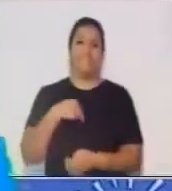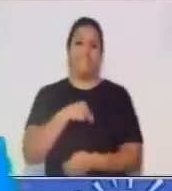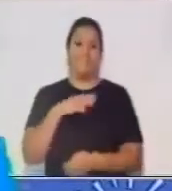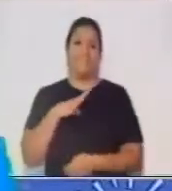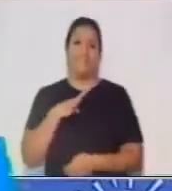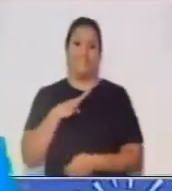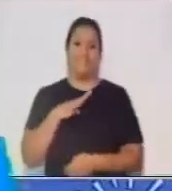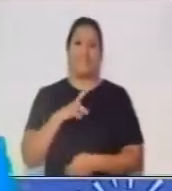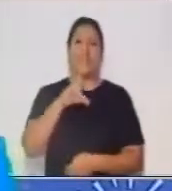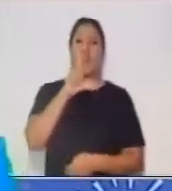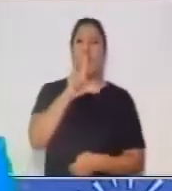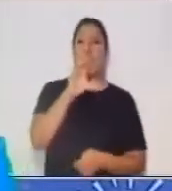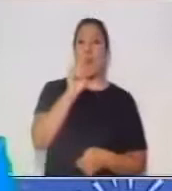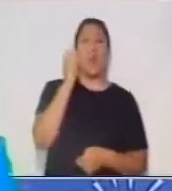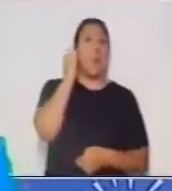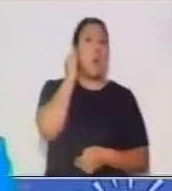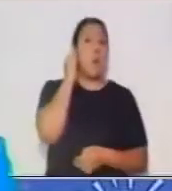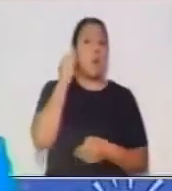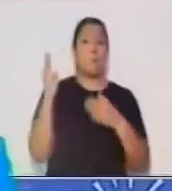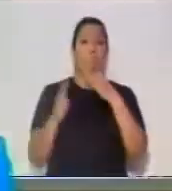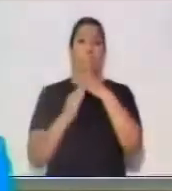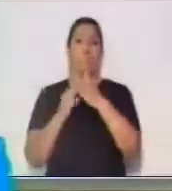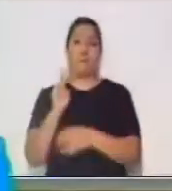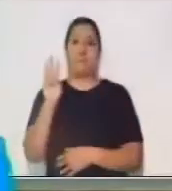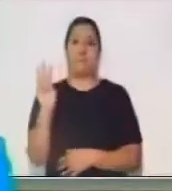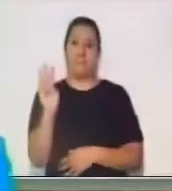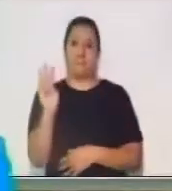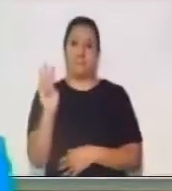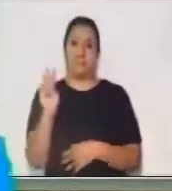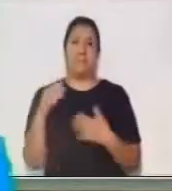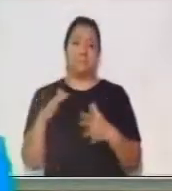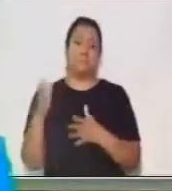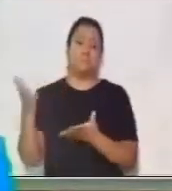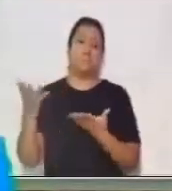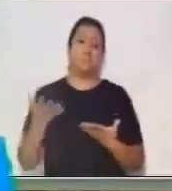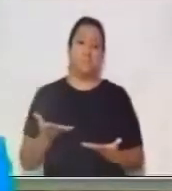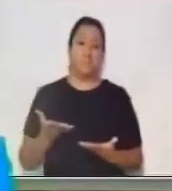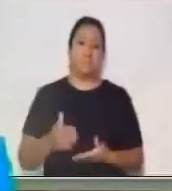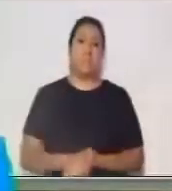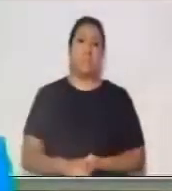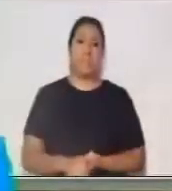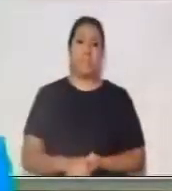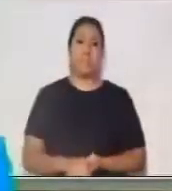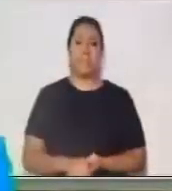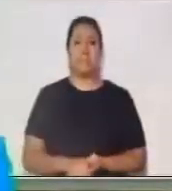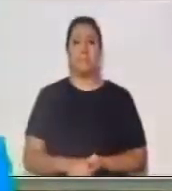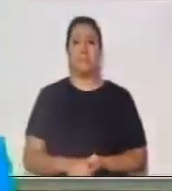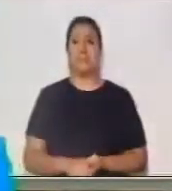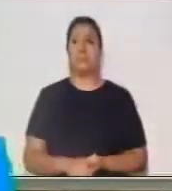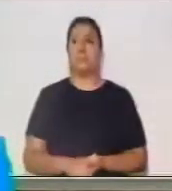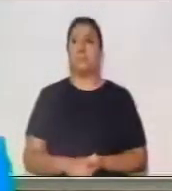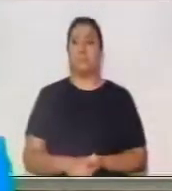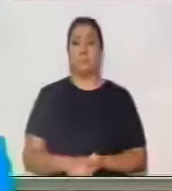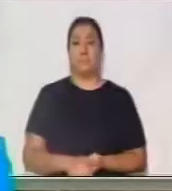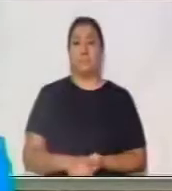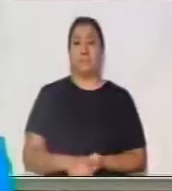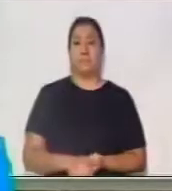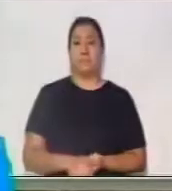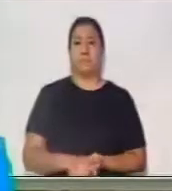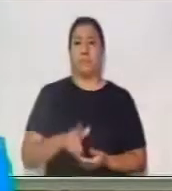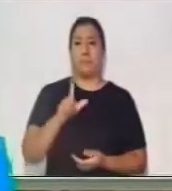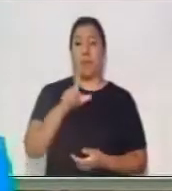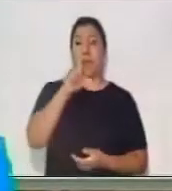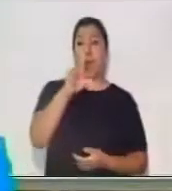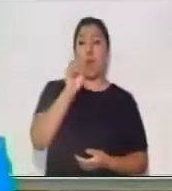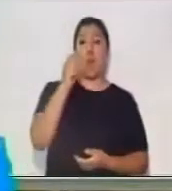Si mañana no me traes un plan chido, estos chocolatitos se van con la banda que se puede.